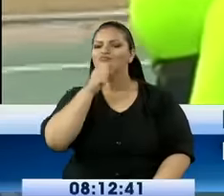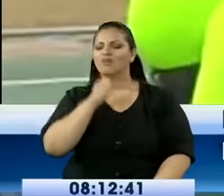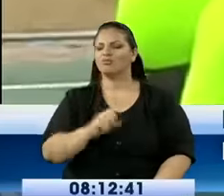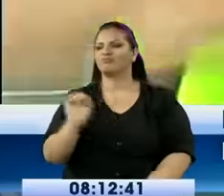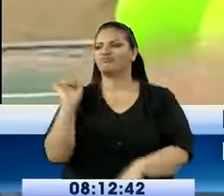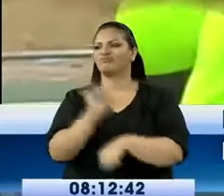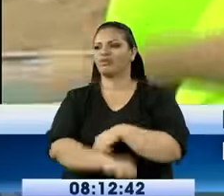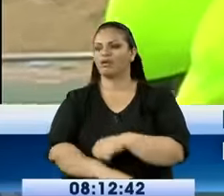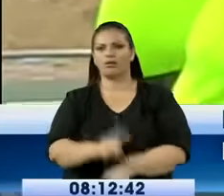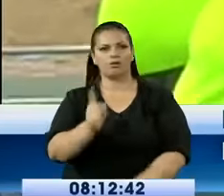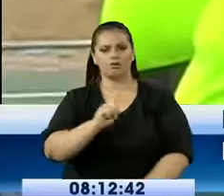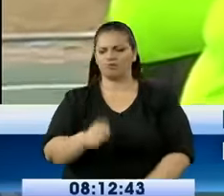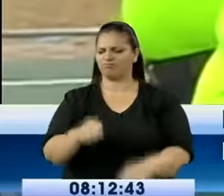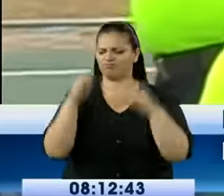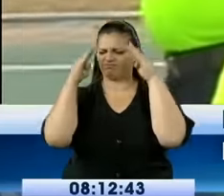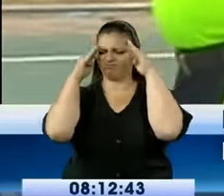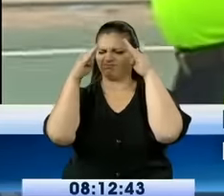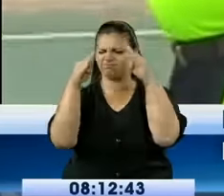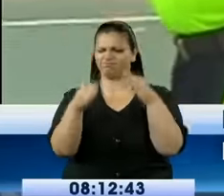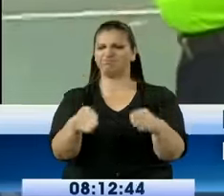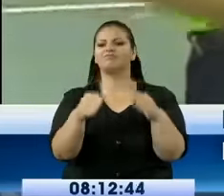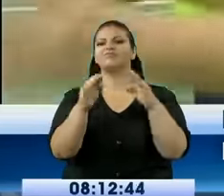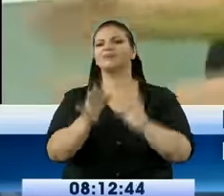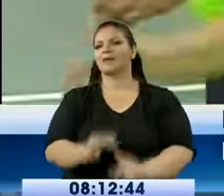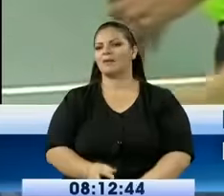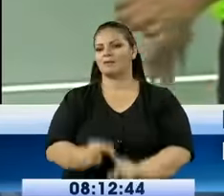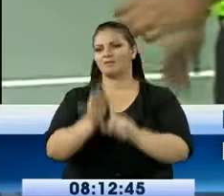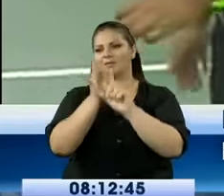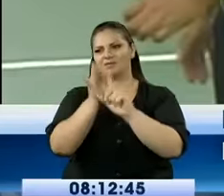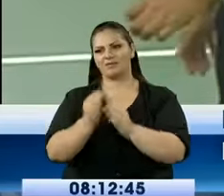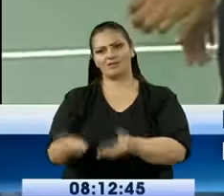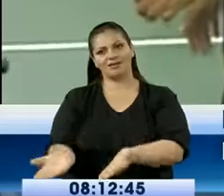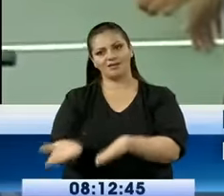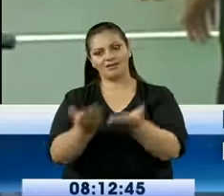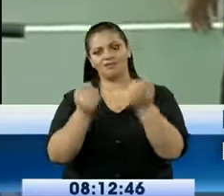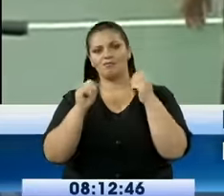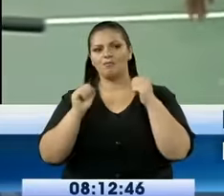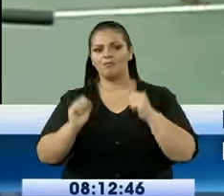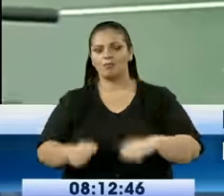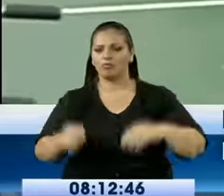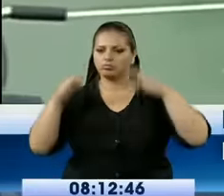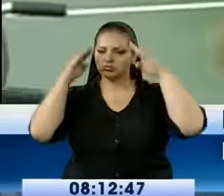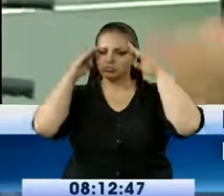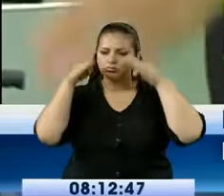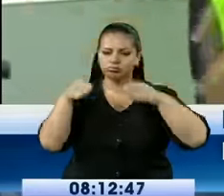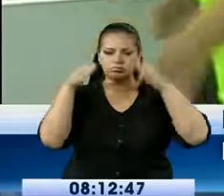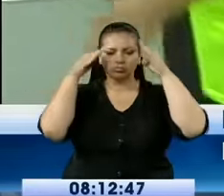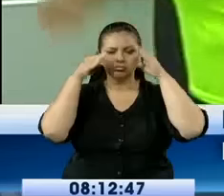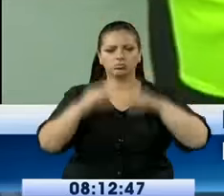Son parte de tener los derechos que tiene la Constitución de la República para que nosotros cada día estemos pendientes de ellos.